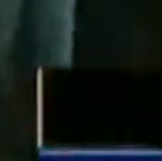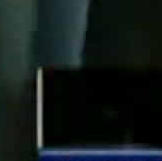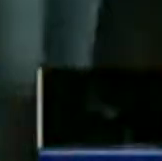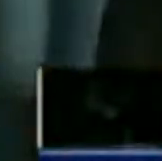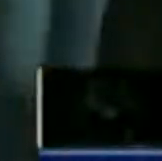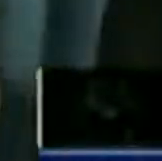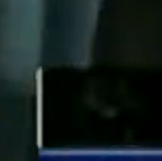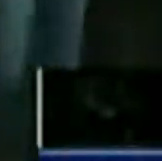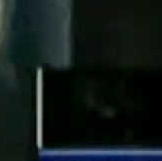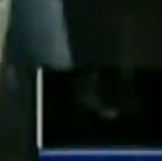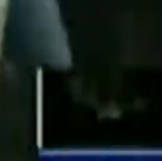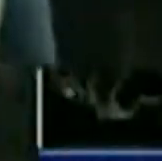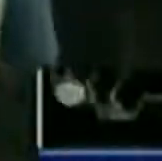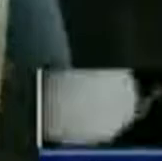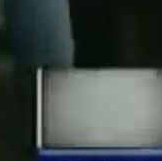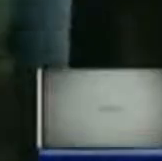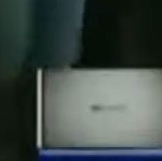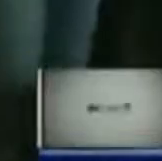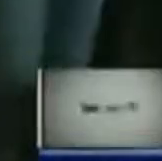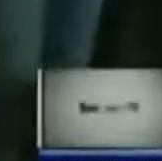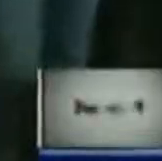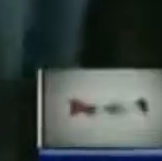la universidad